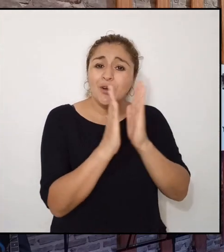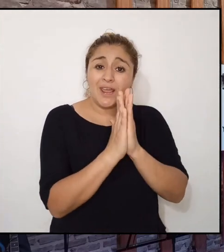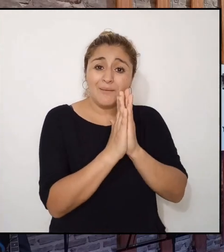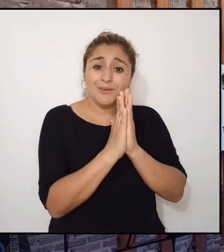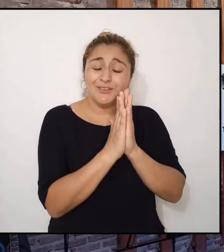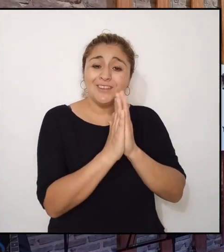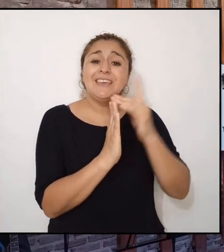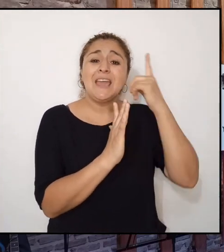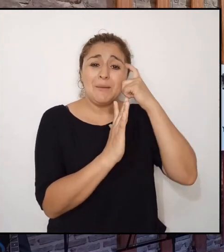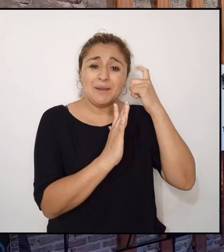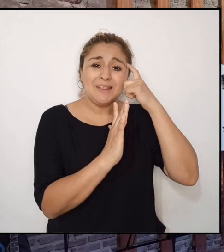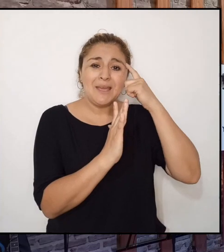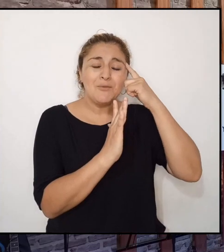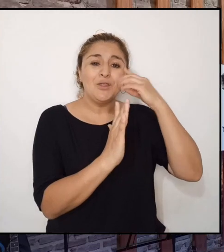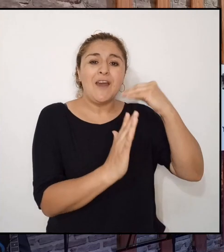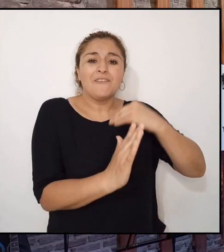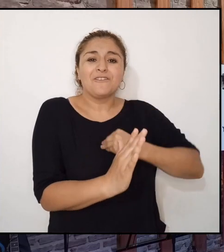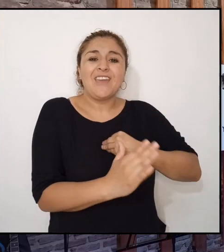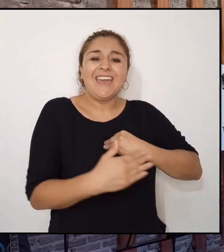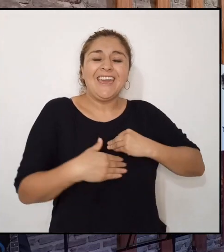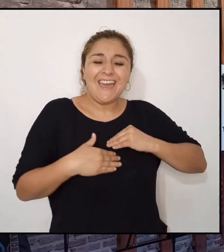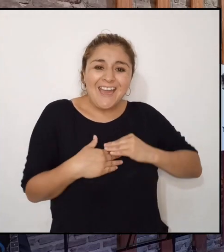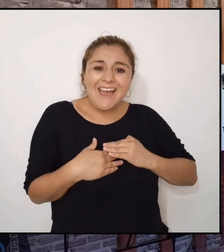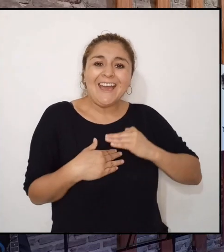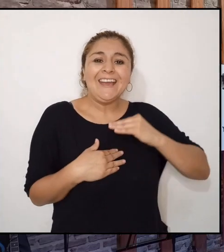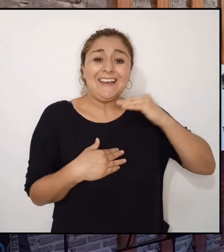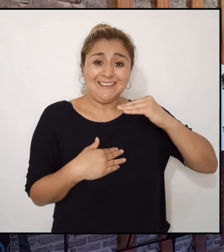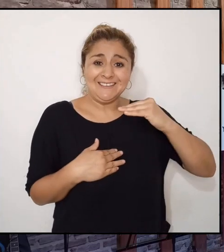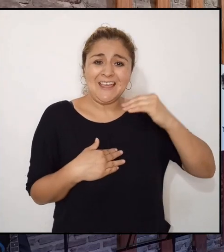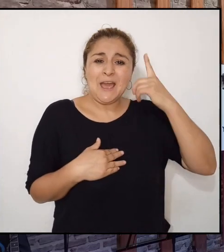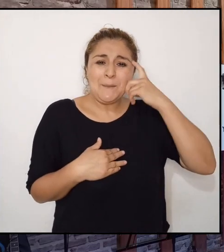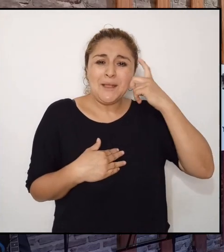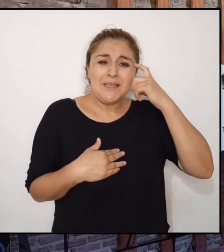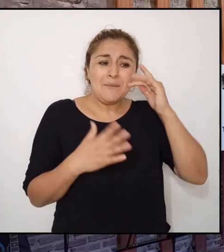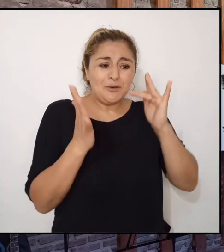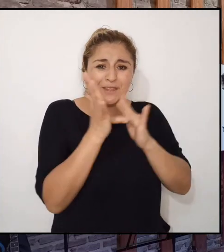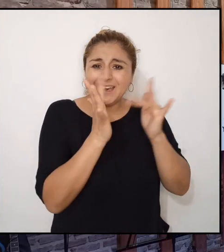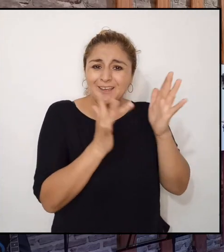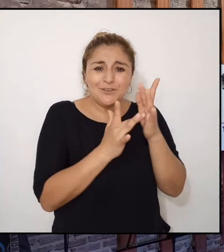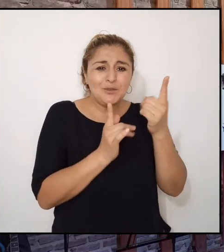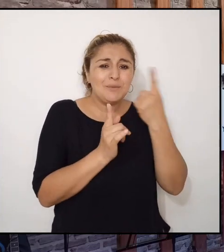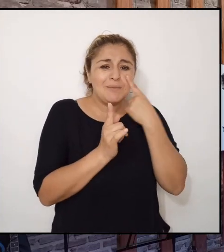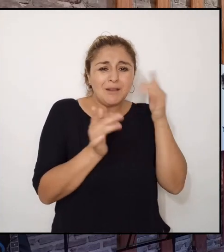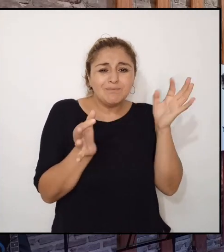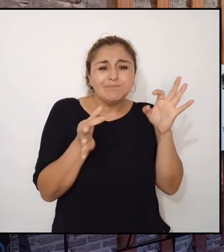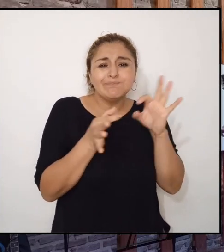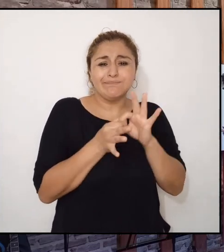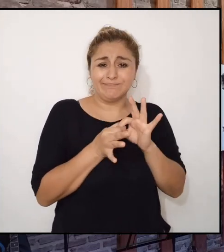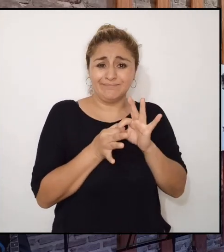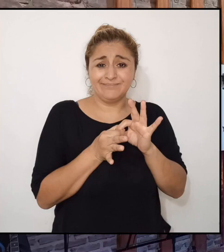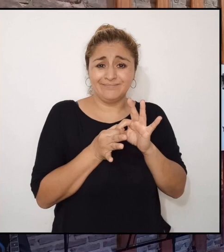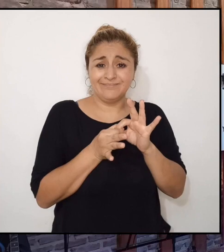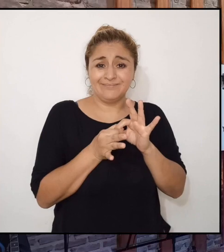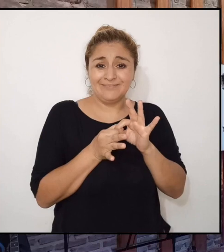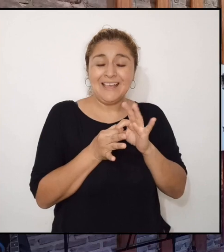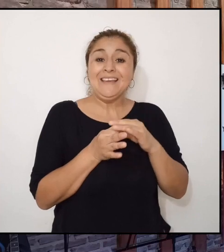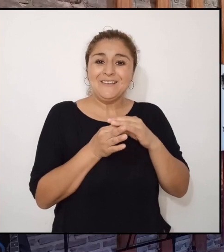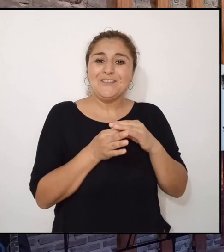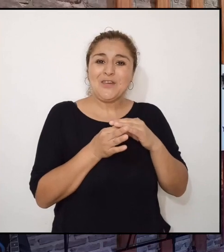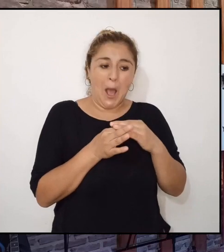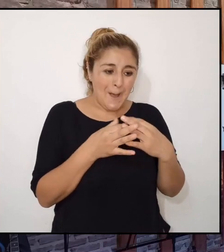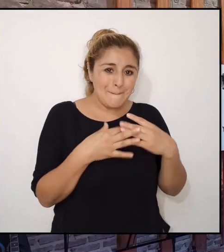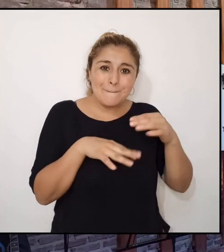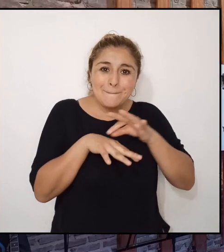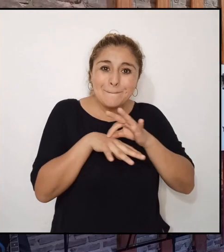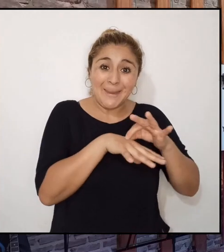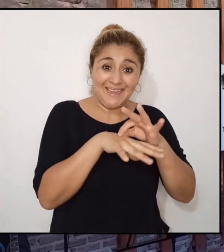Conocer y vivir con Jesús nos lleva a una verdadera adoración. Y con esto cierro